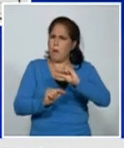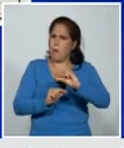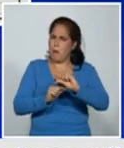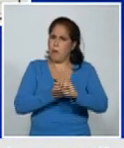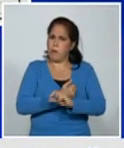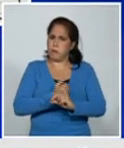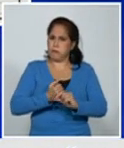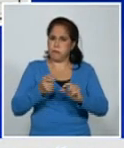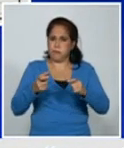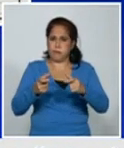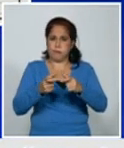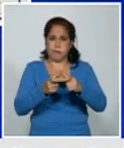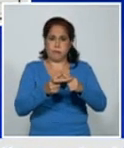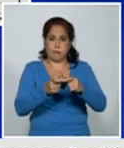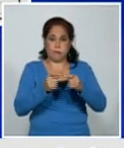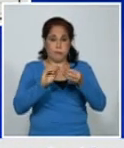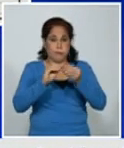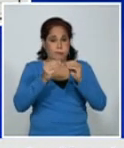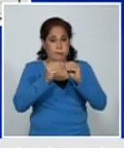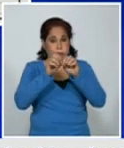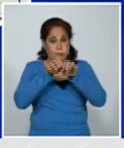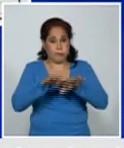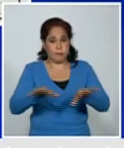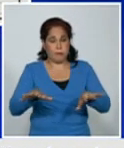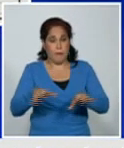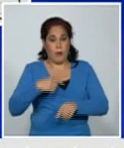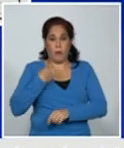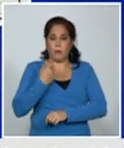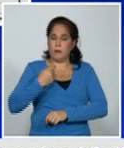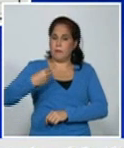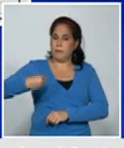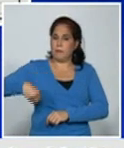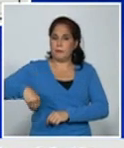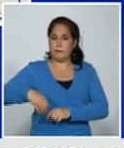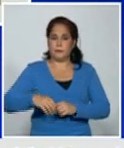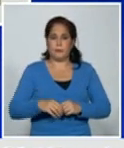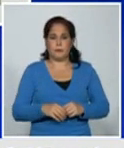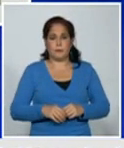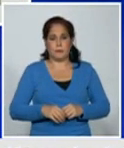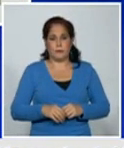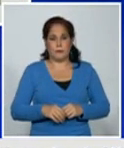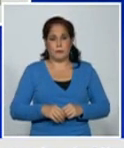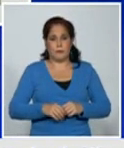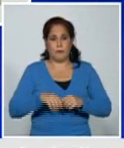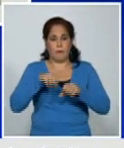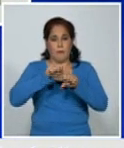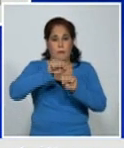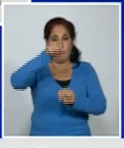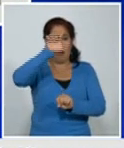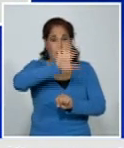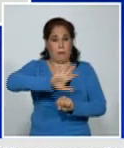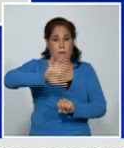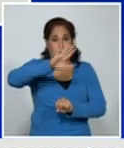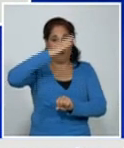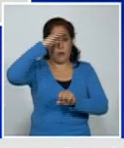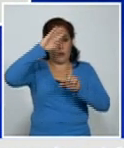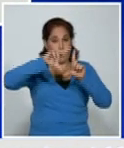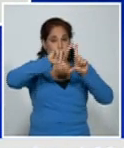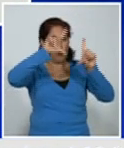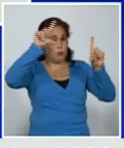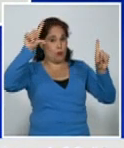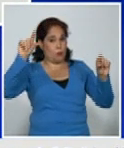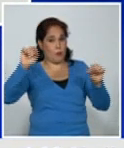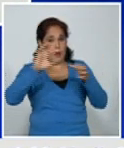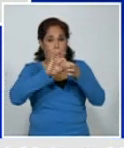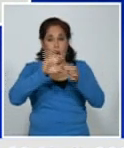casos. Y finalmente, y aprovechando unos gráficos que nos propició el geógrafo Roberto